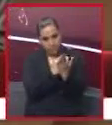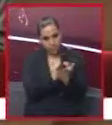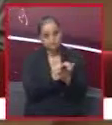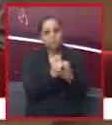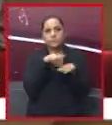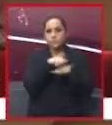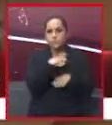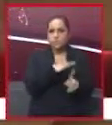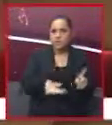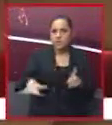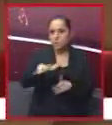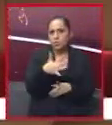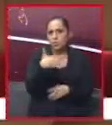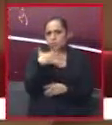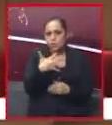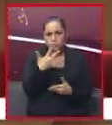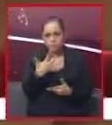al establecer las bases